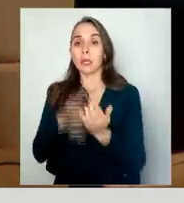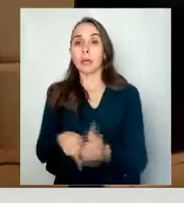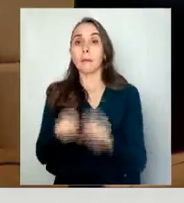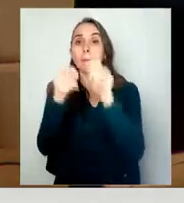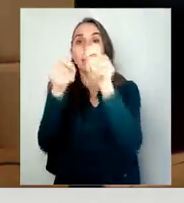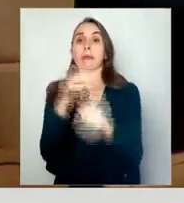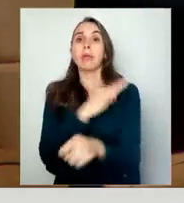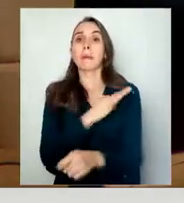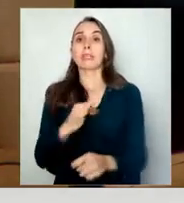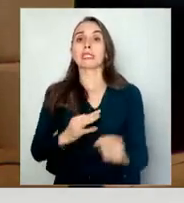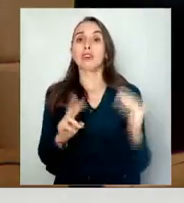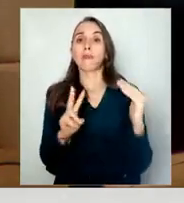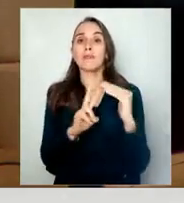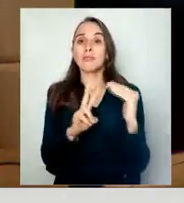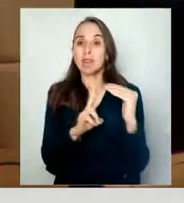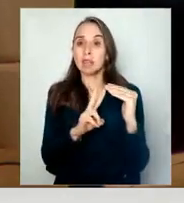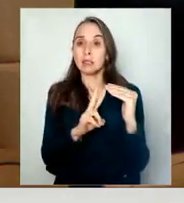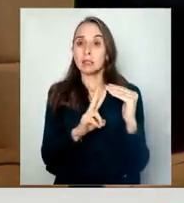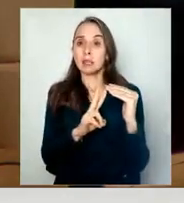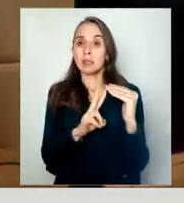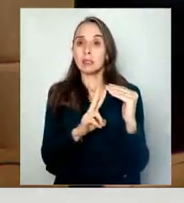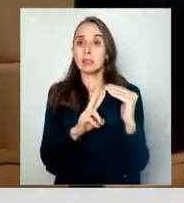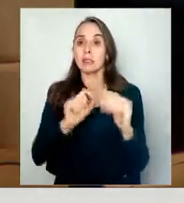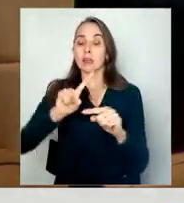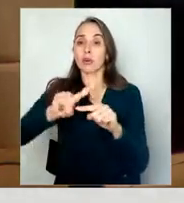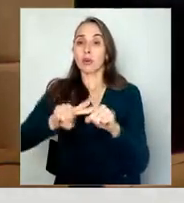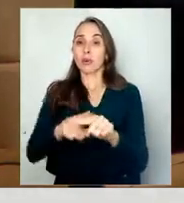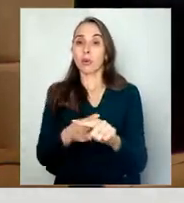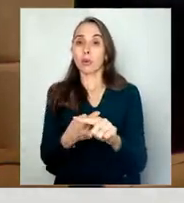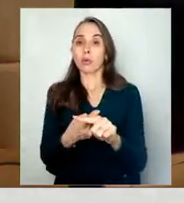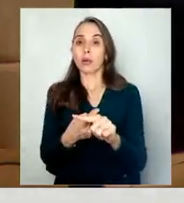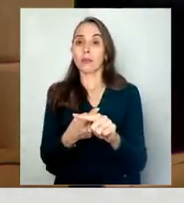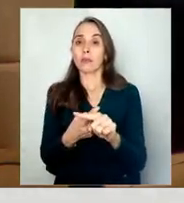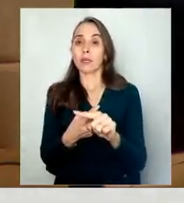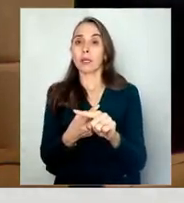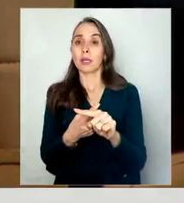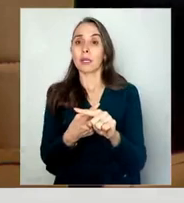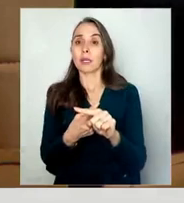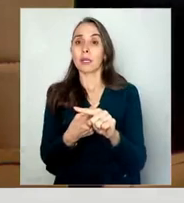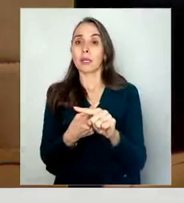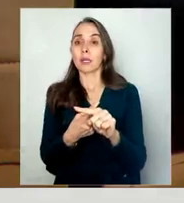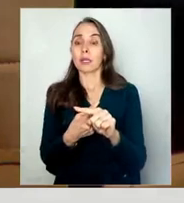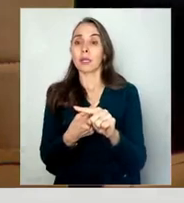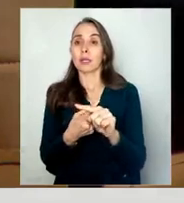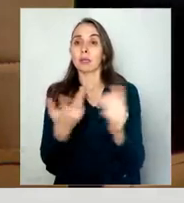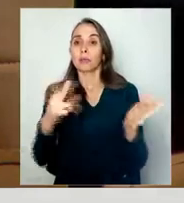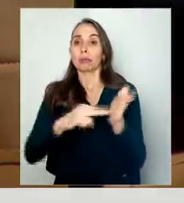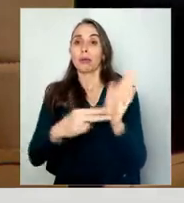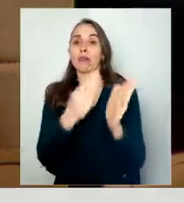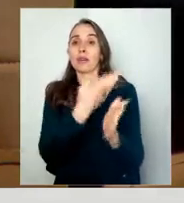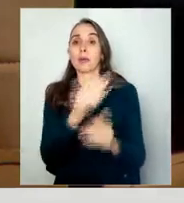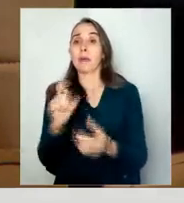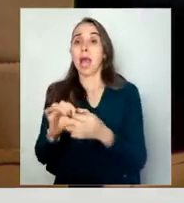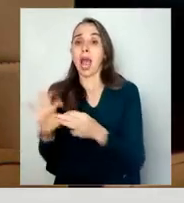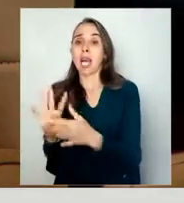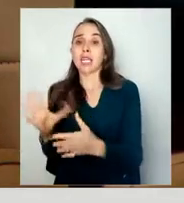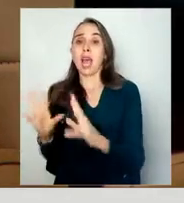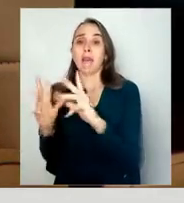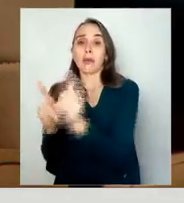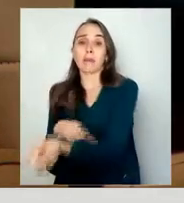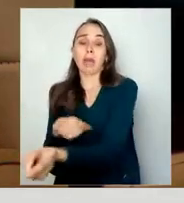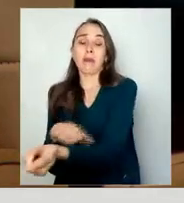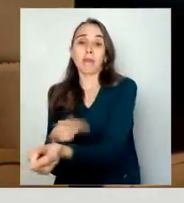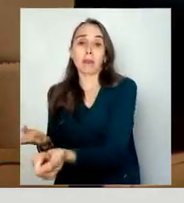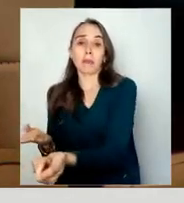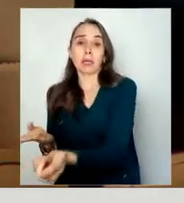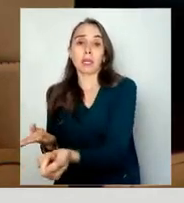y urbanismo que una vez más pone la nota alta en esta situación tan crítica para las familias para que podamos saber